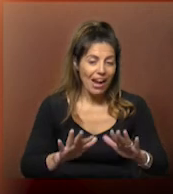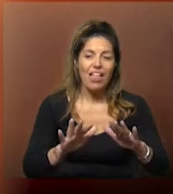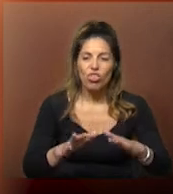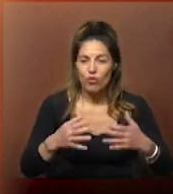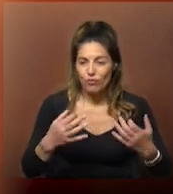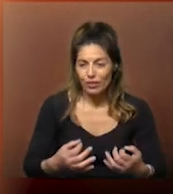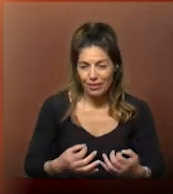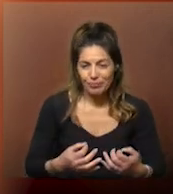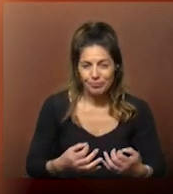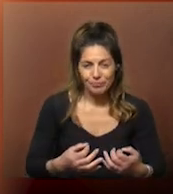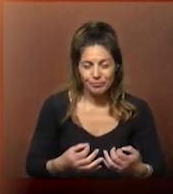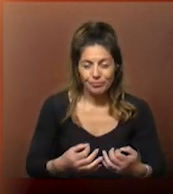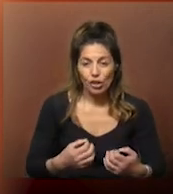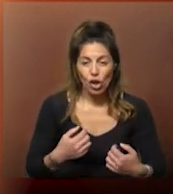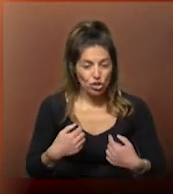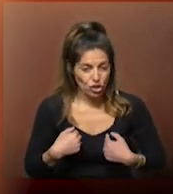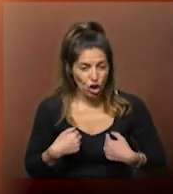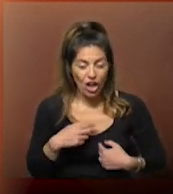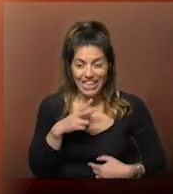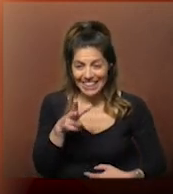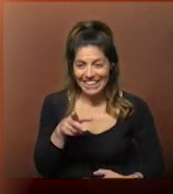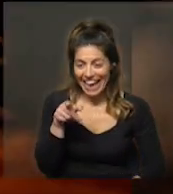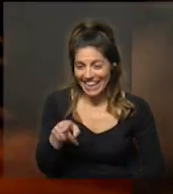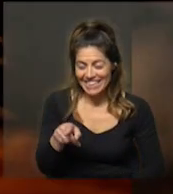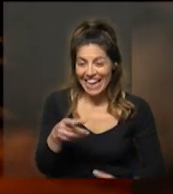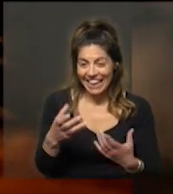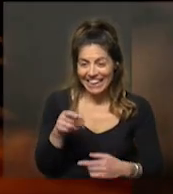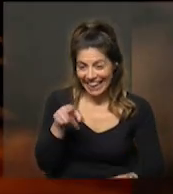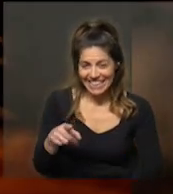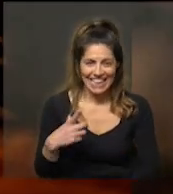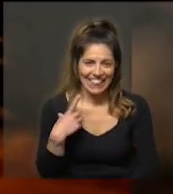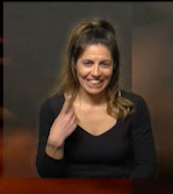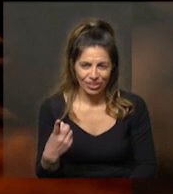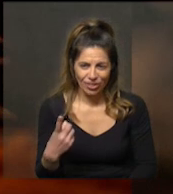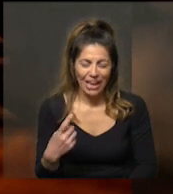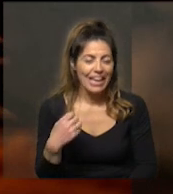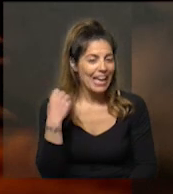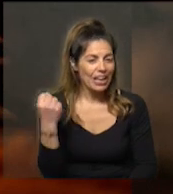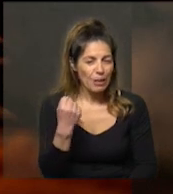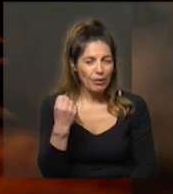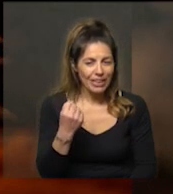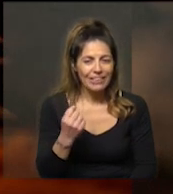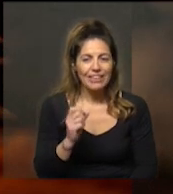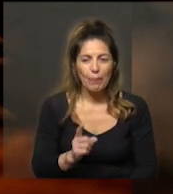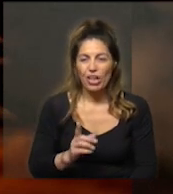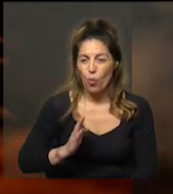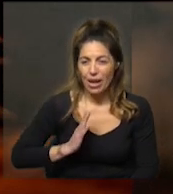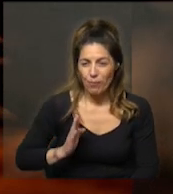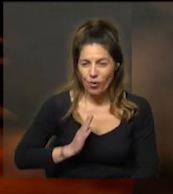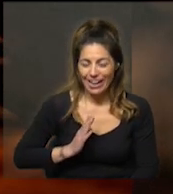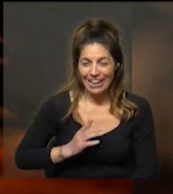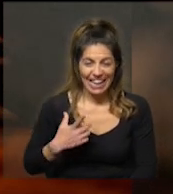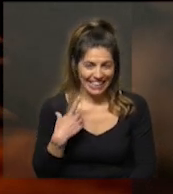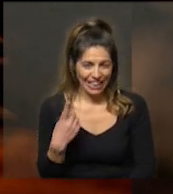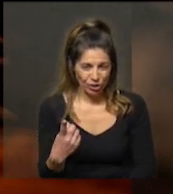¿no? Fui yo que le dije a ella que quería que me dirigiera y bueno, era muy importante que sea una mujer también la que me